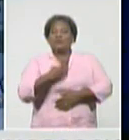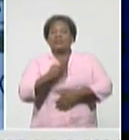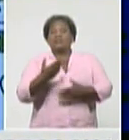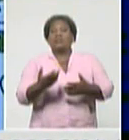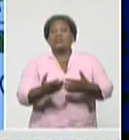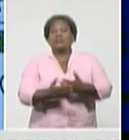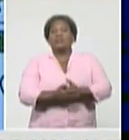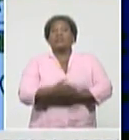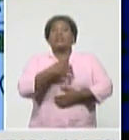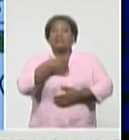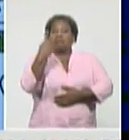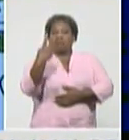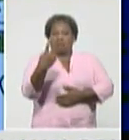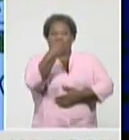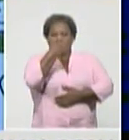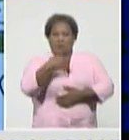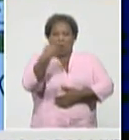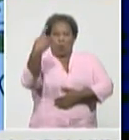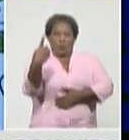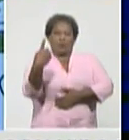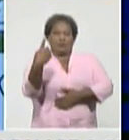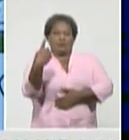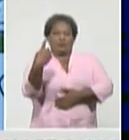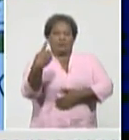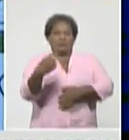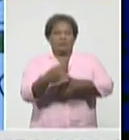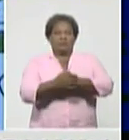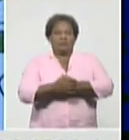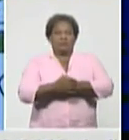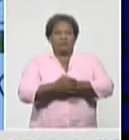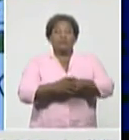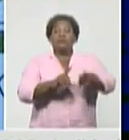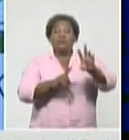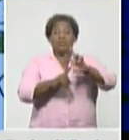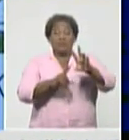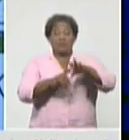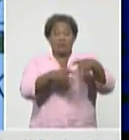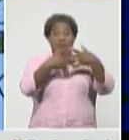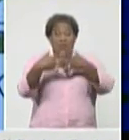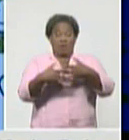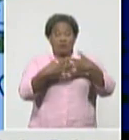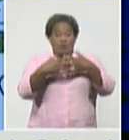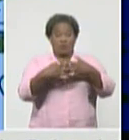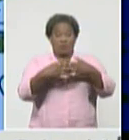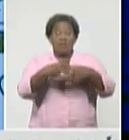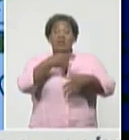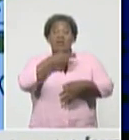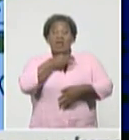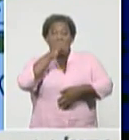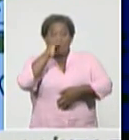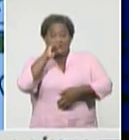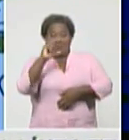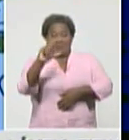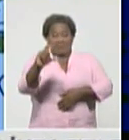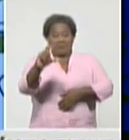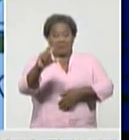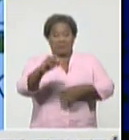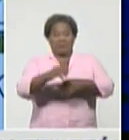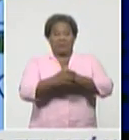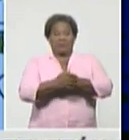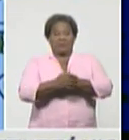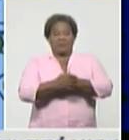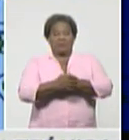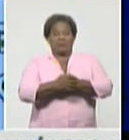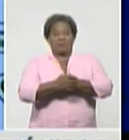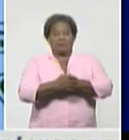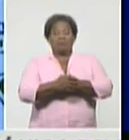un interrogante, doctor. Nos la hace la televisora estadounidense NBC y dice lo siguiente. Recientemente informó